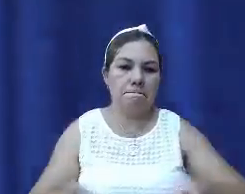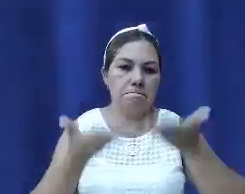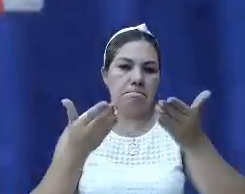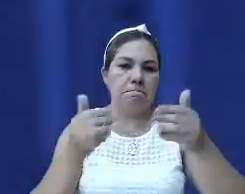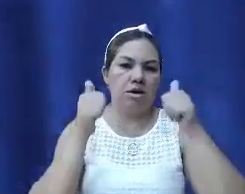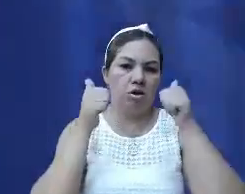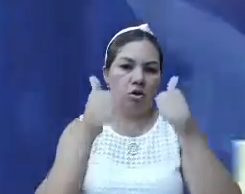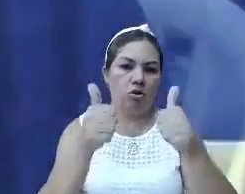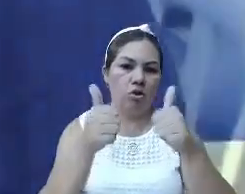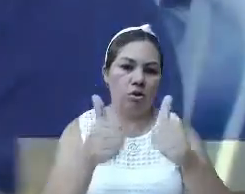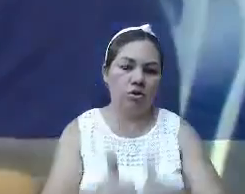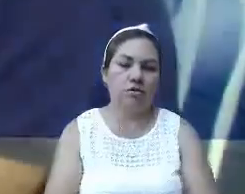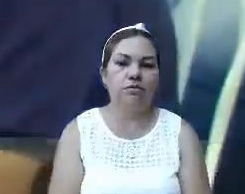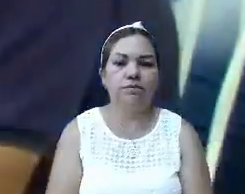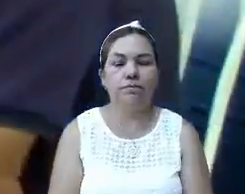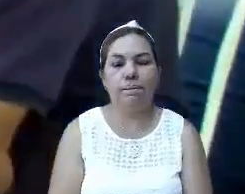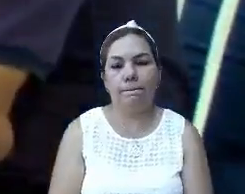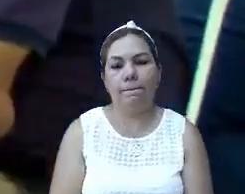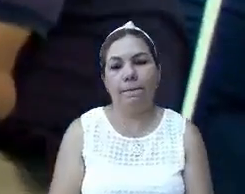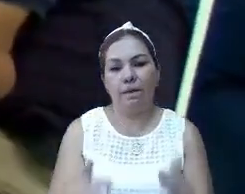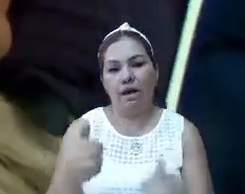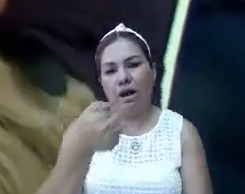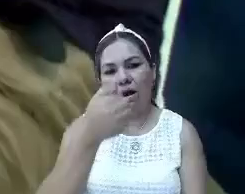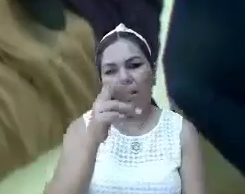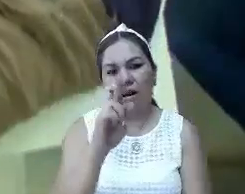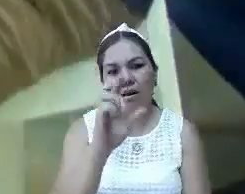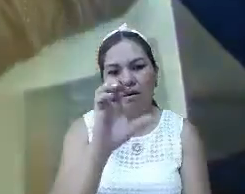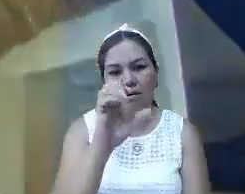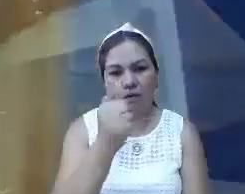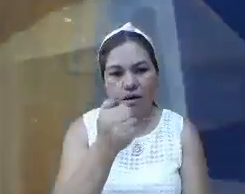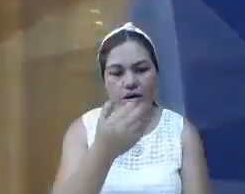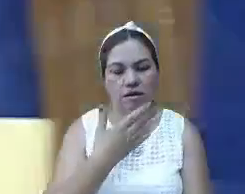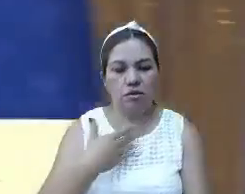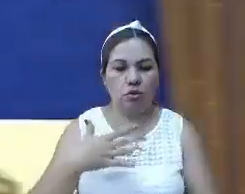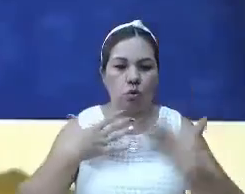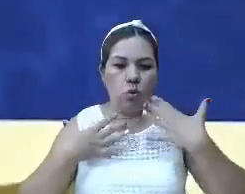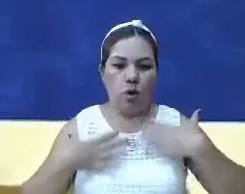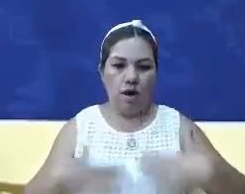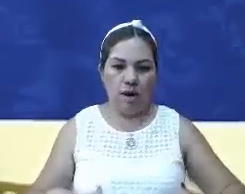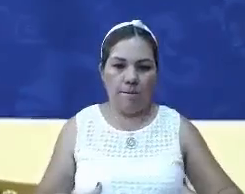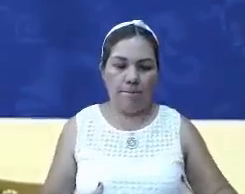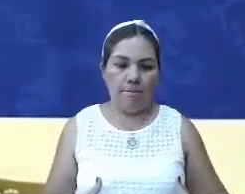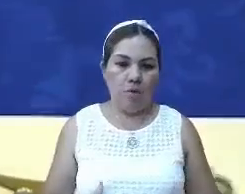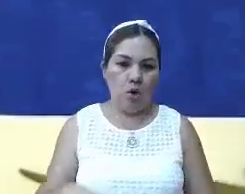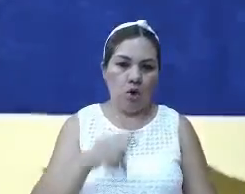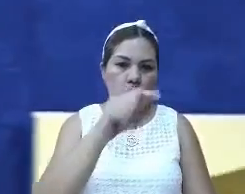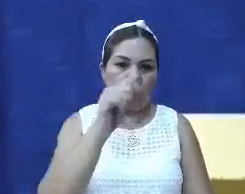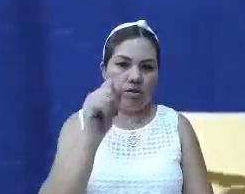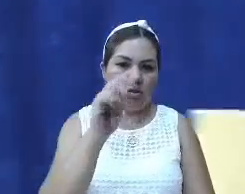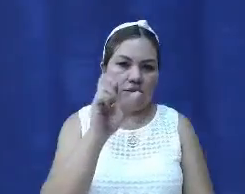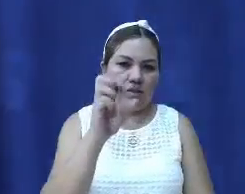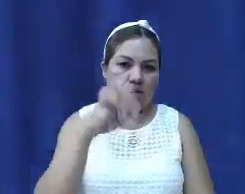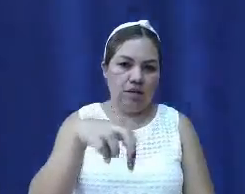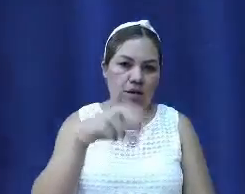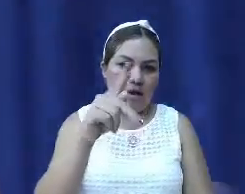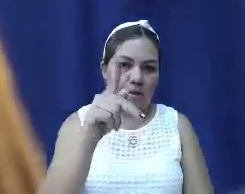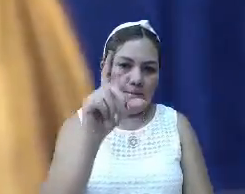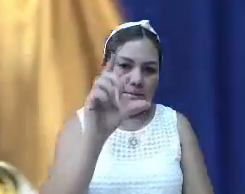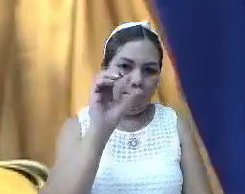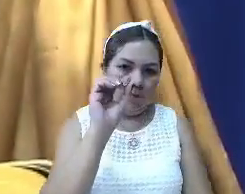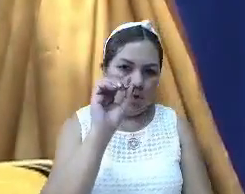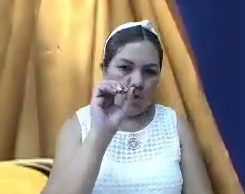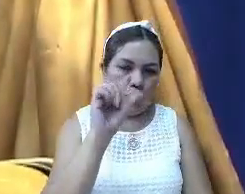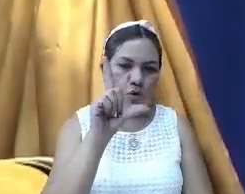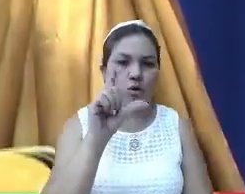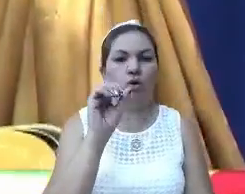El arca representa tu templo, que es cuerpo del Espíritu. Templo que es tu cuerpo es